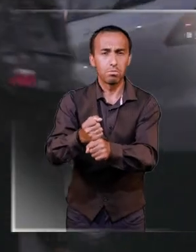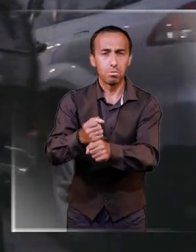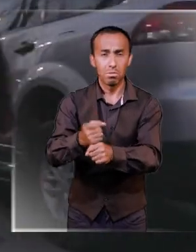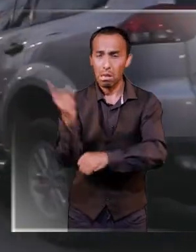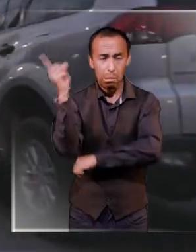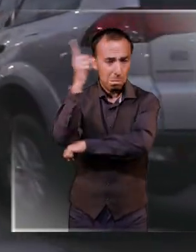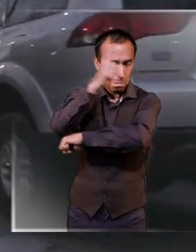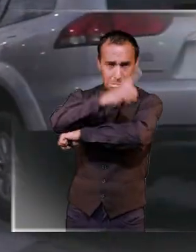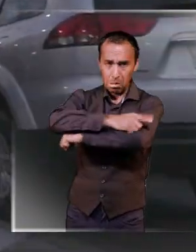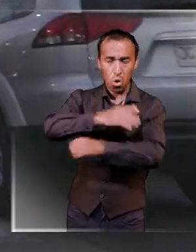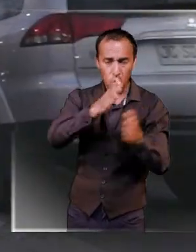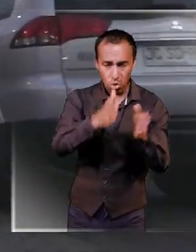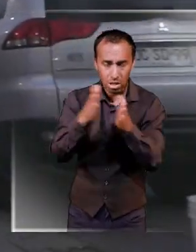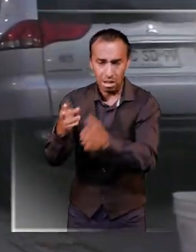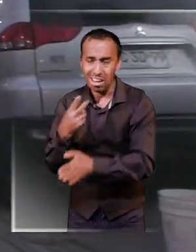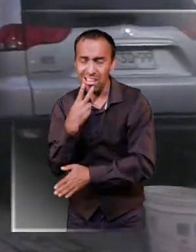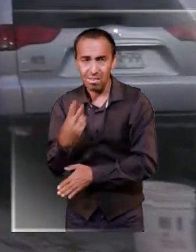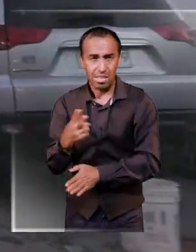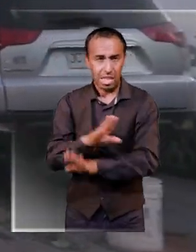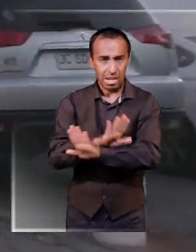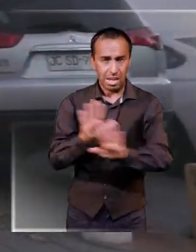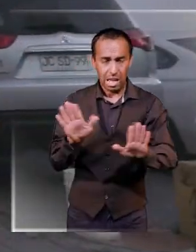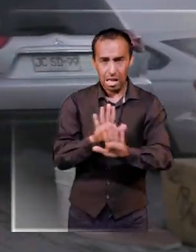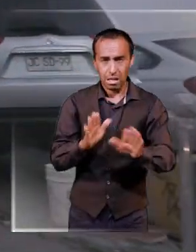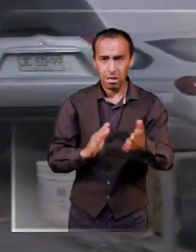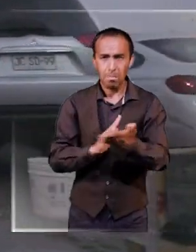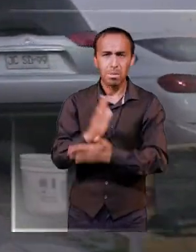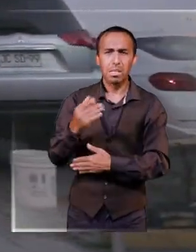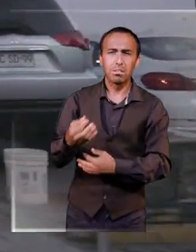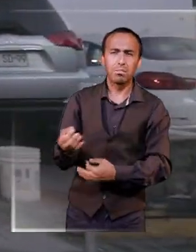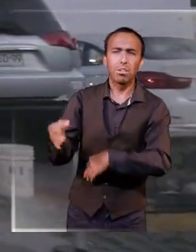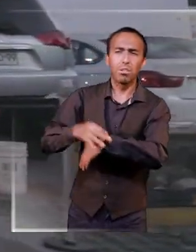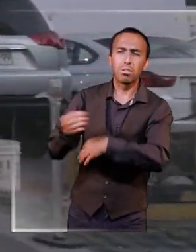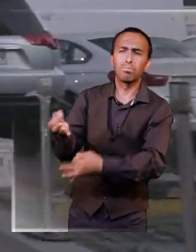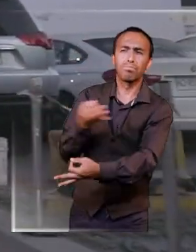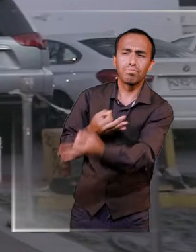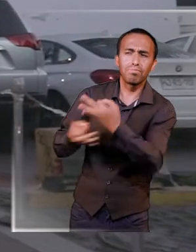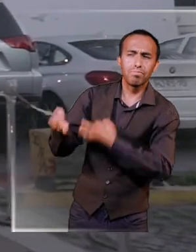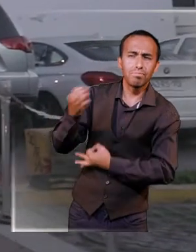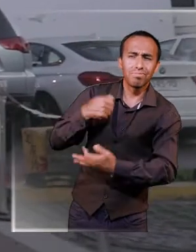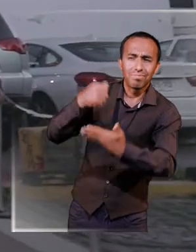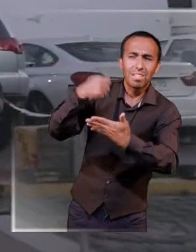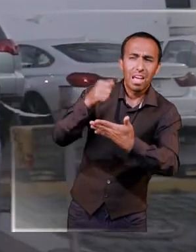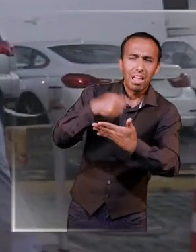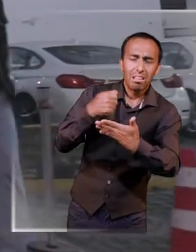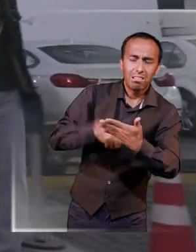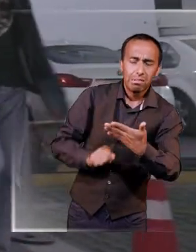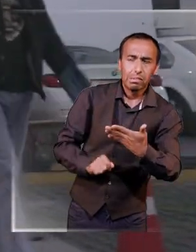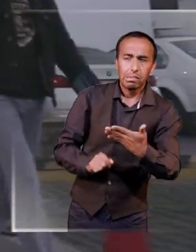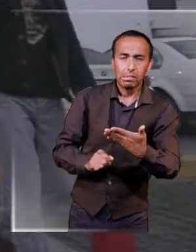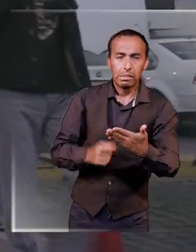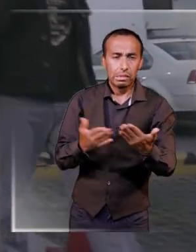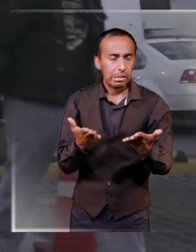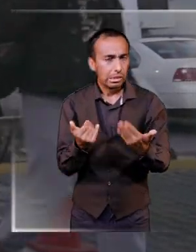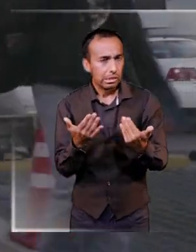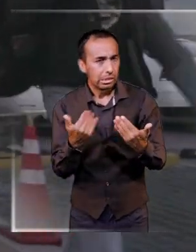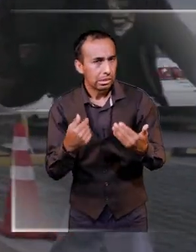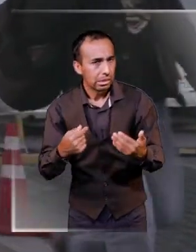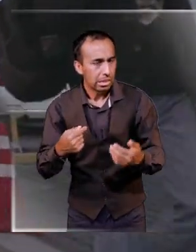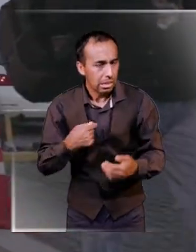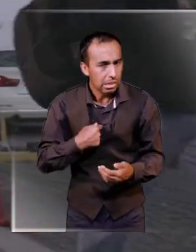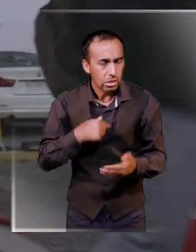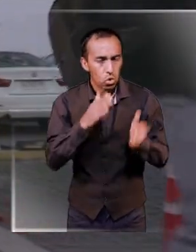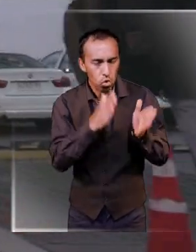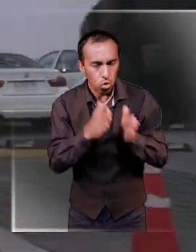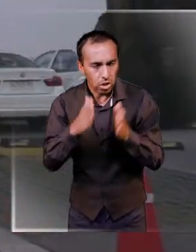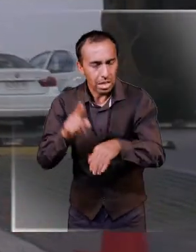jornada todavía no se me ordenaba bien la vida porque empezaron a venir los diagnósticos de los chiquillos y las necesidades de empezar a organizar el tiempo